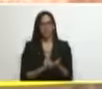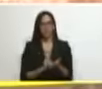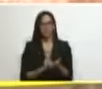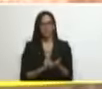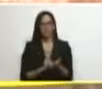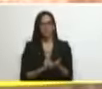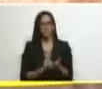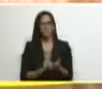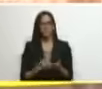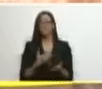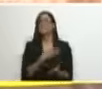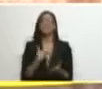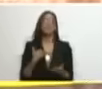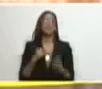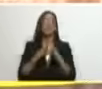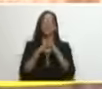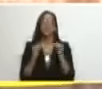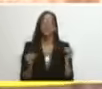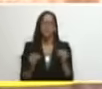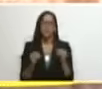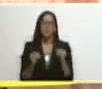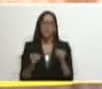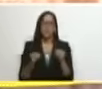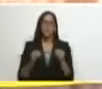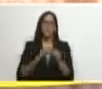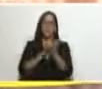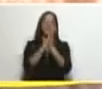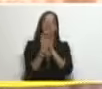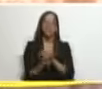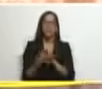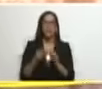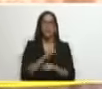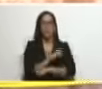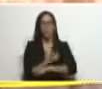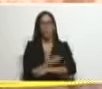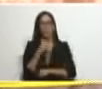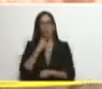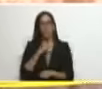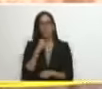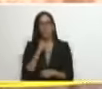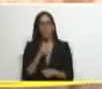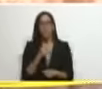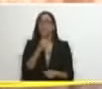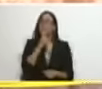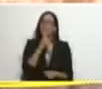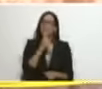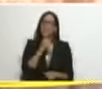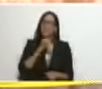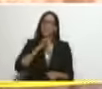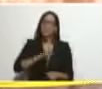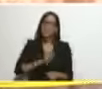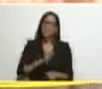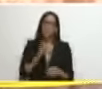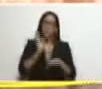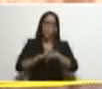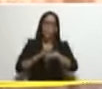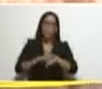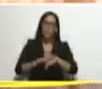Se intentó de todo para asaltar el poder político. ¿Y quién estuvo detrás de cada